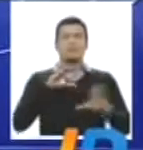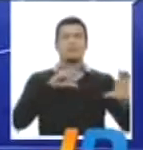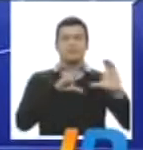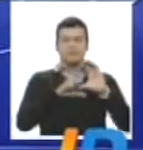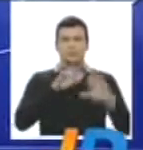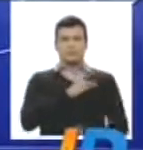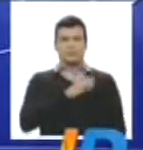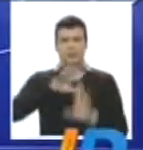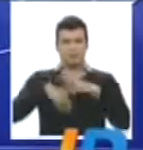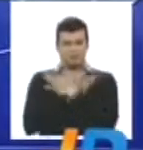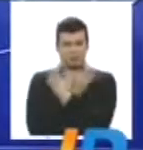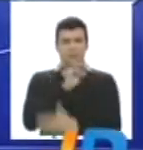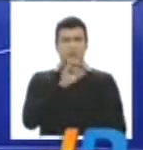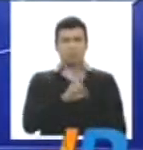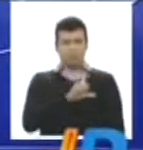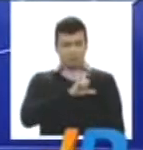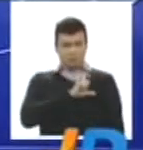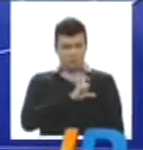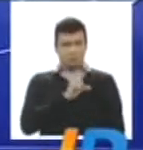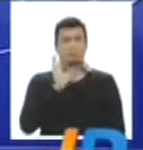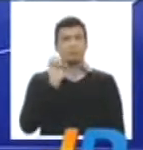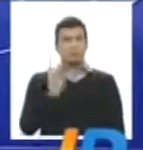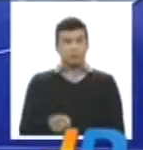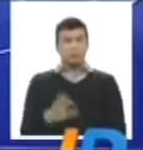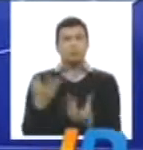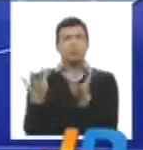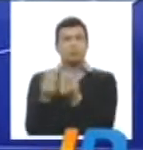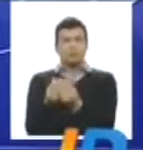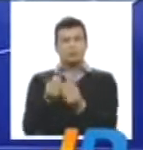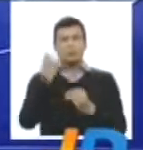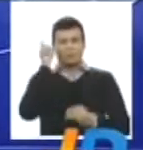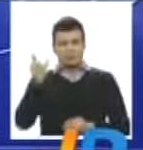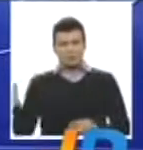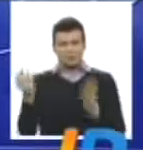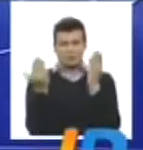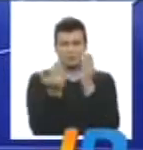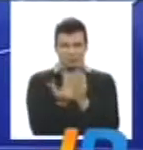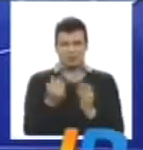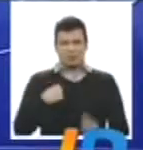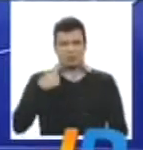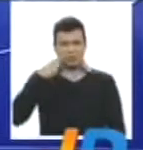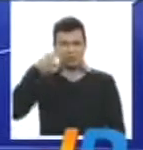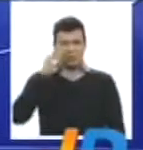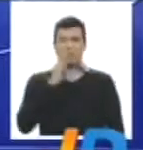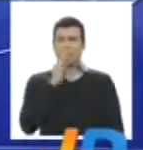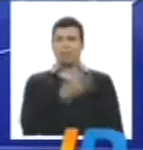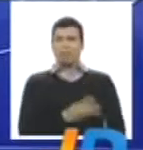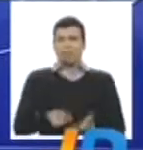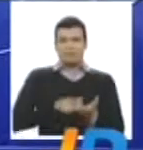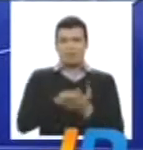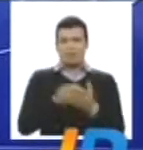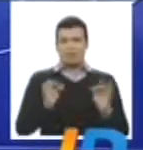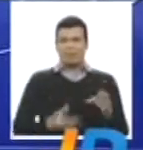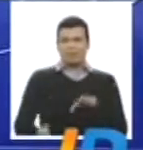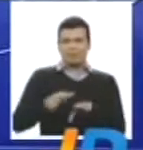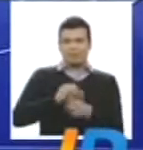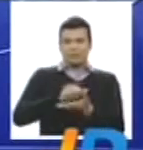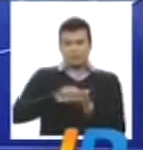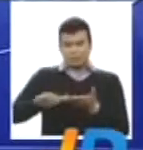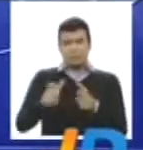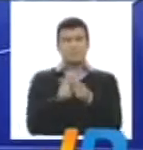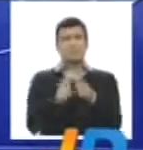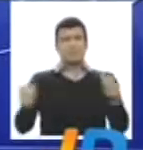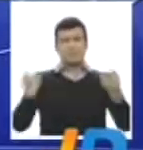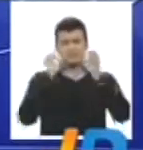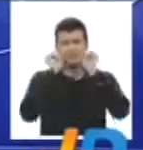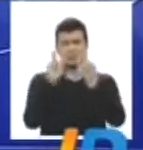en el sector del sur de Cali por parte de un grupo de estudiantes que intentaban evadir el pago de sus pasajes. Decenas de usuarios que a esa